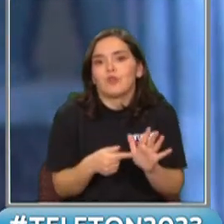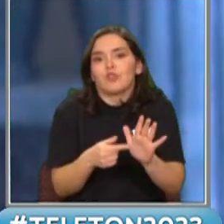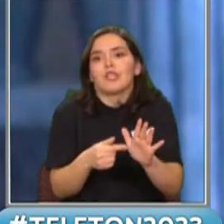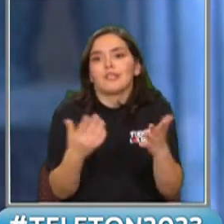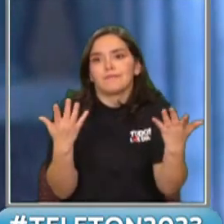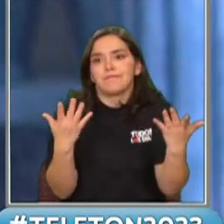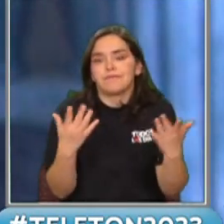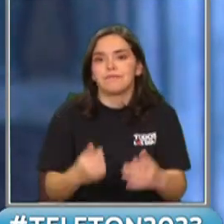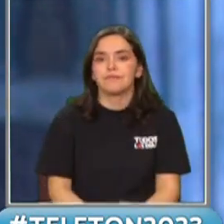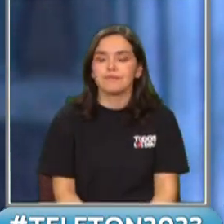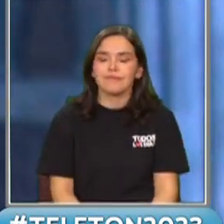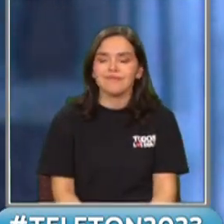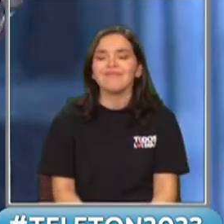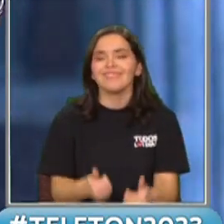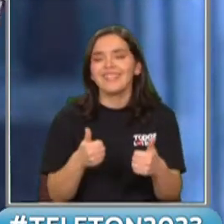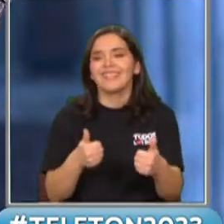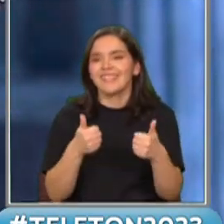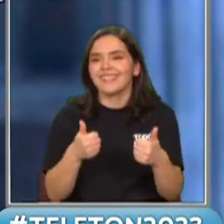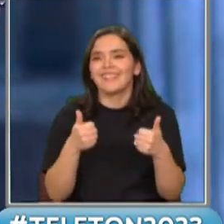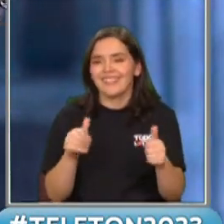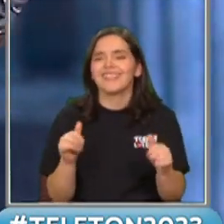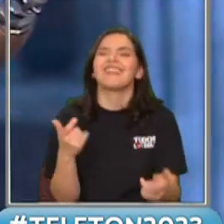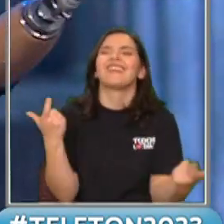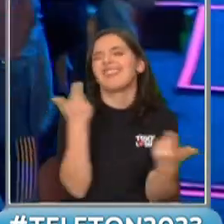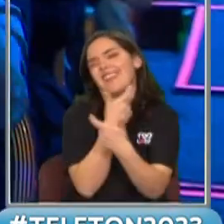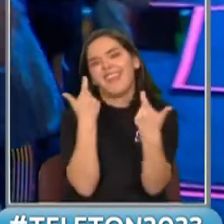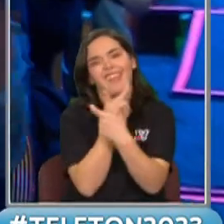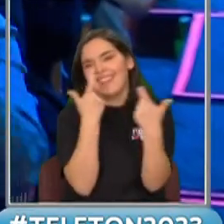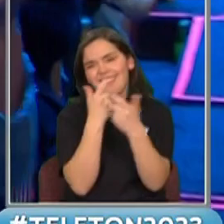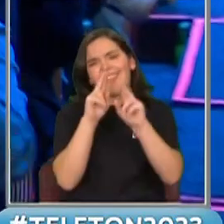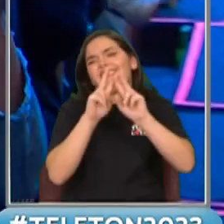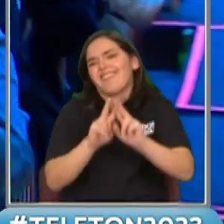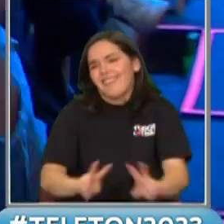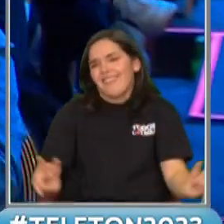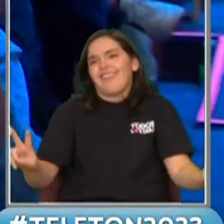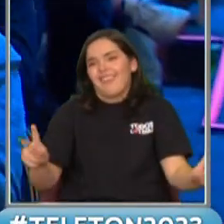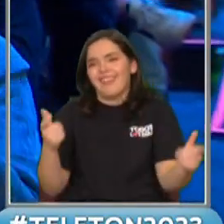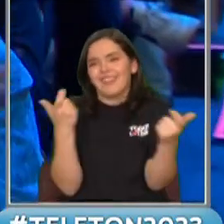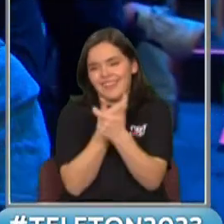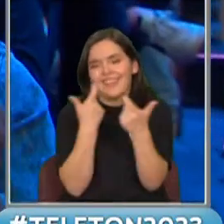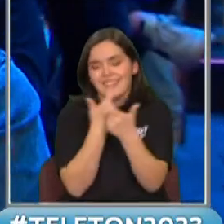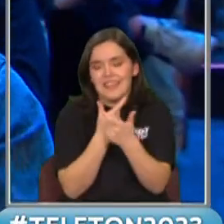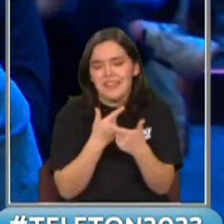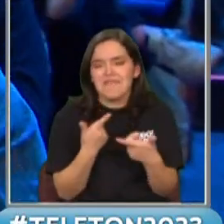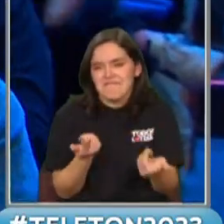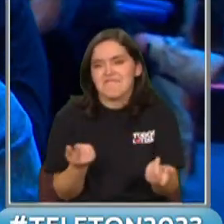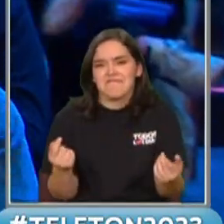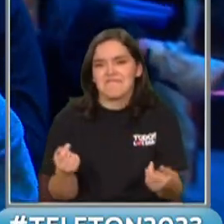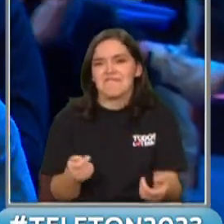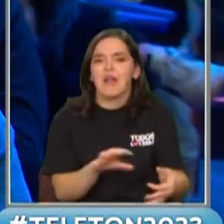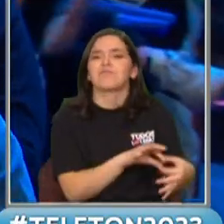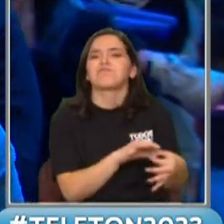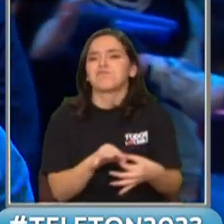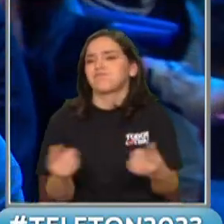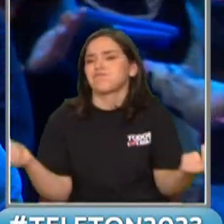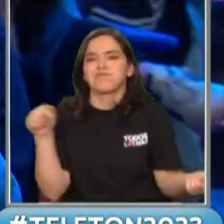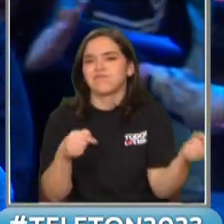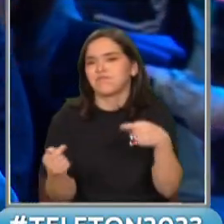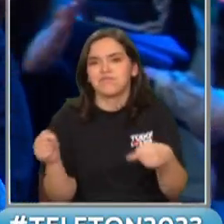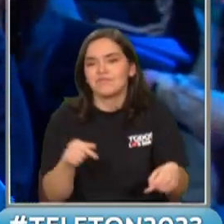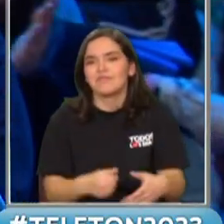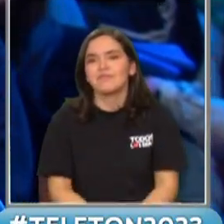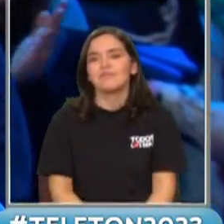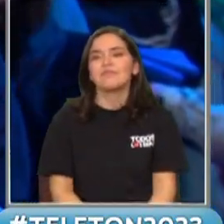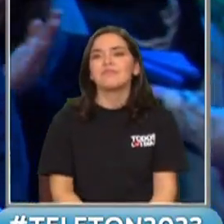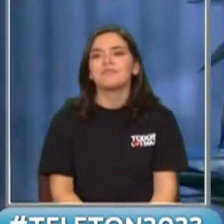y está bien ríanse no más tranqui estamos aquí para eso cach